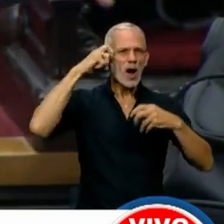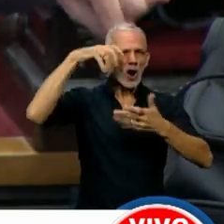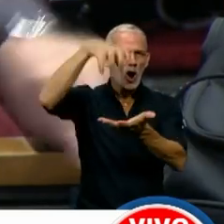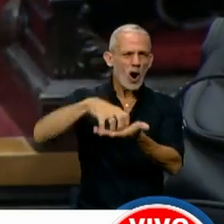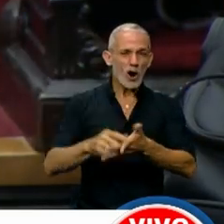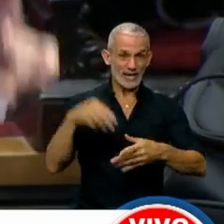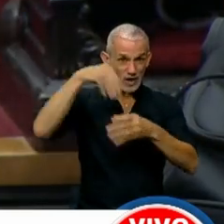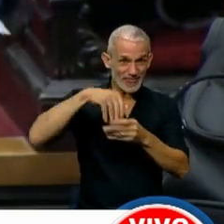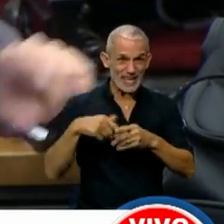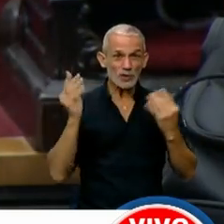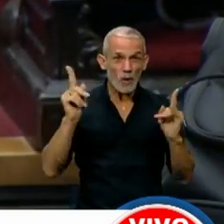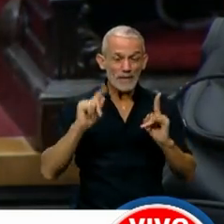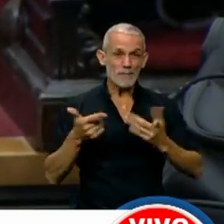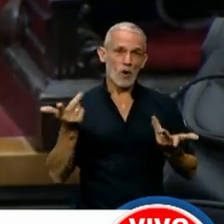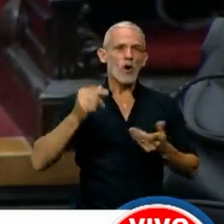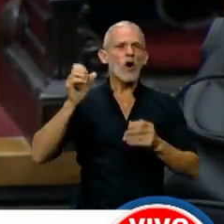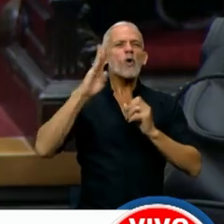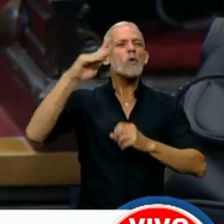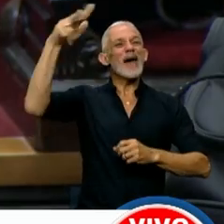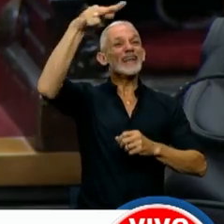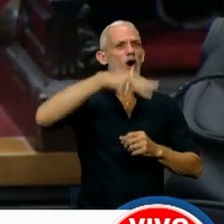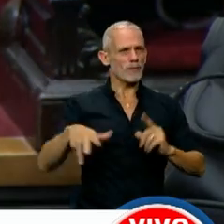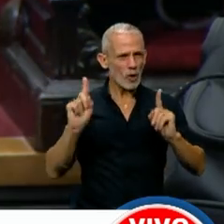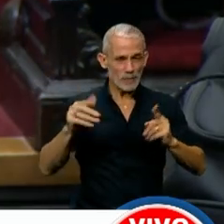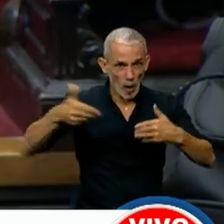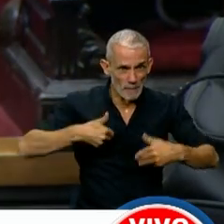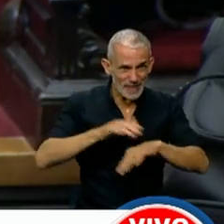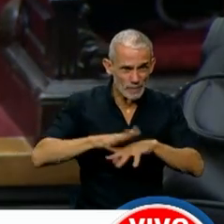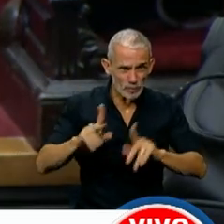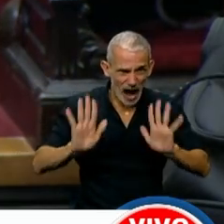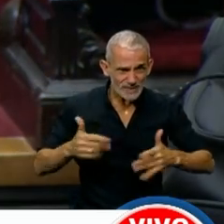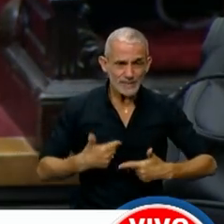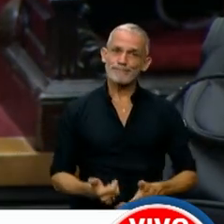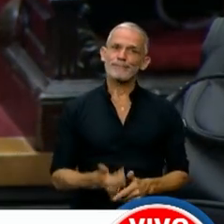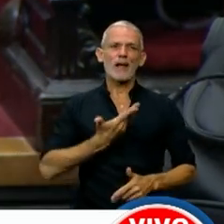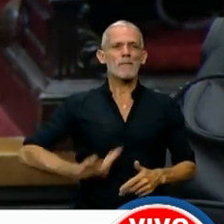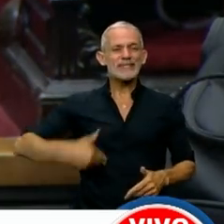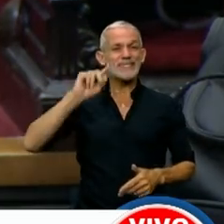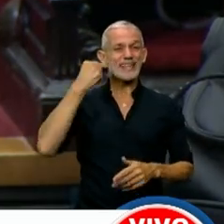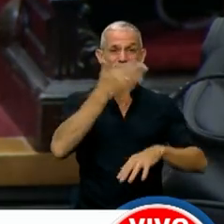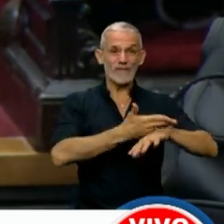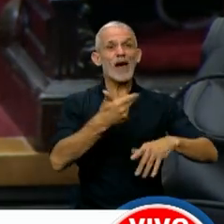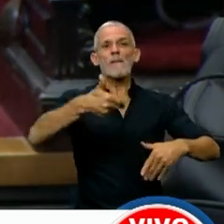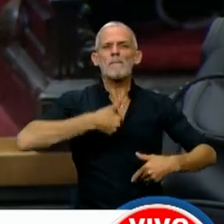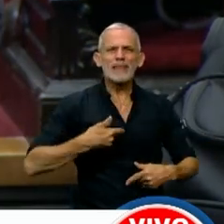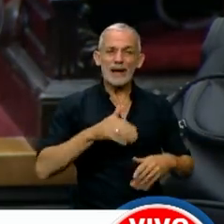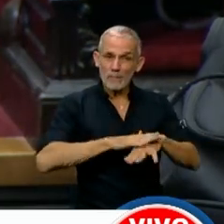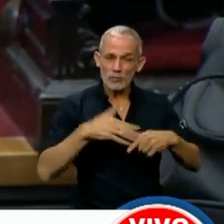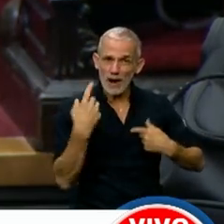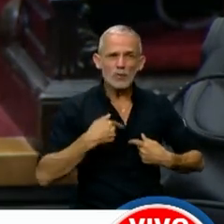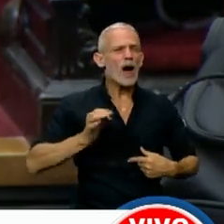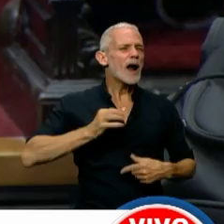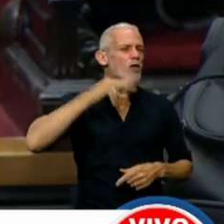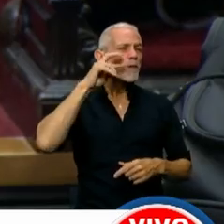desde acá adentro los del club del helicóptero eso nos piden responsabilidad el presidente de la nación nos pide responsabilidad que en el